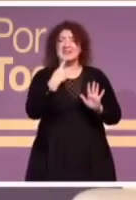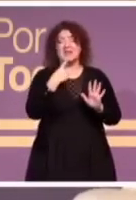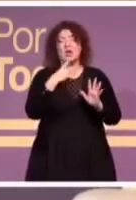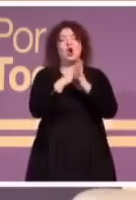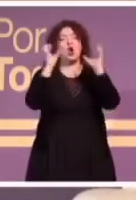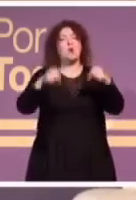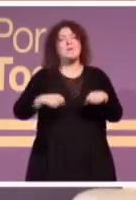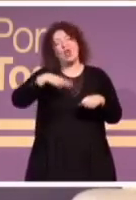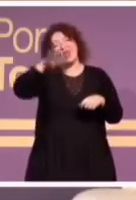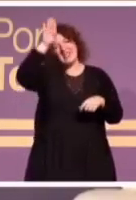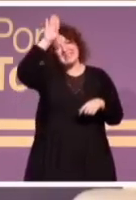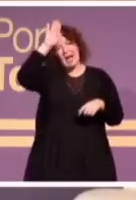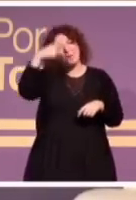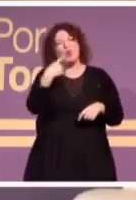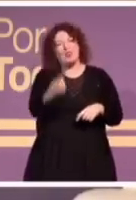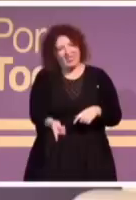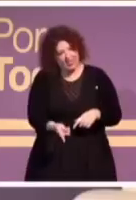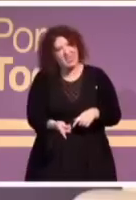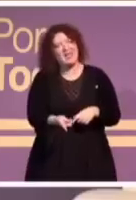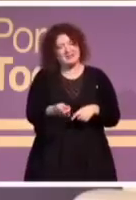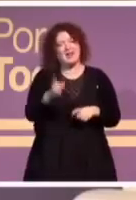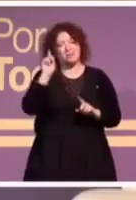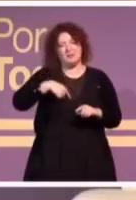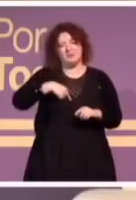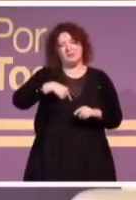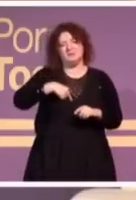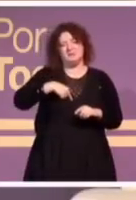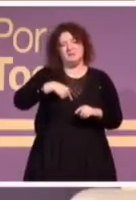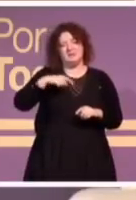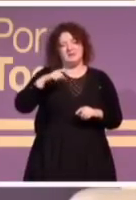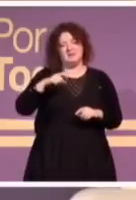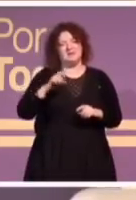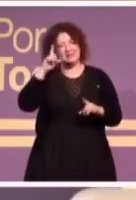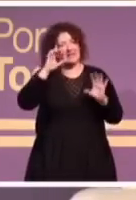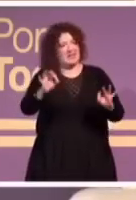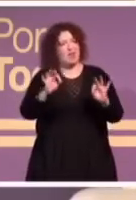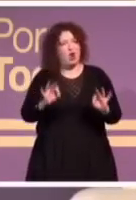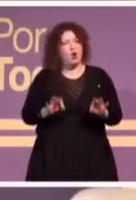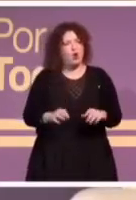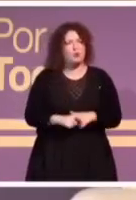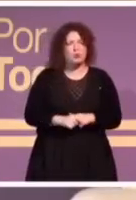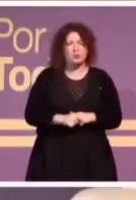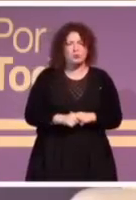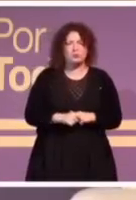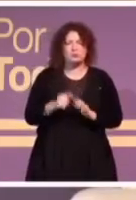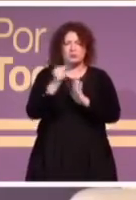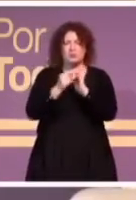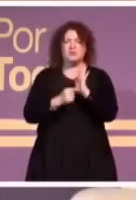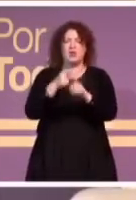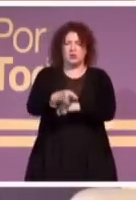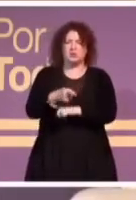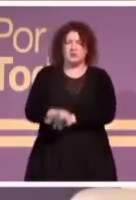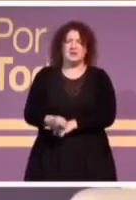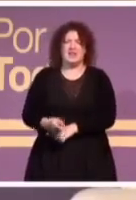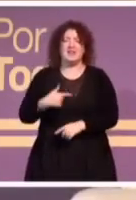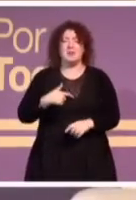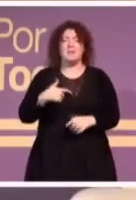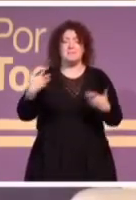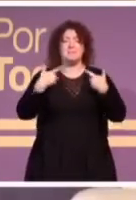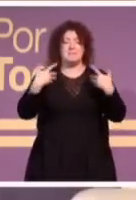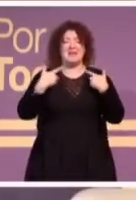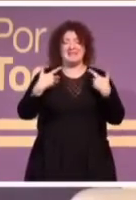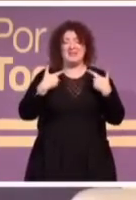Convenio de Estambul y también el sentido común. El Estado es titular de obligaciones y tenemos que garantizar los derechos de las víctimas de